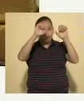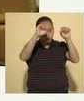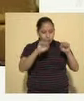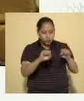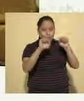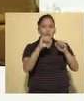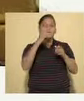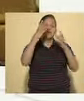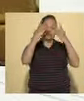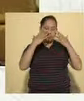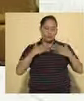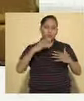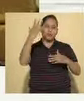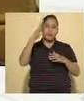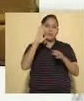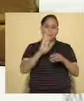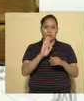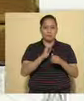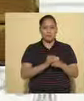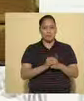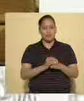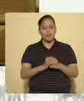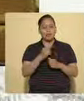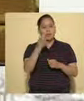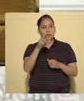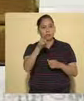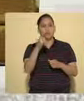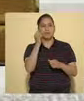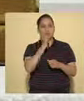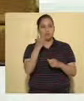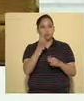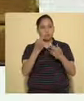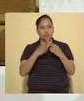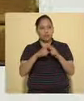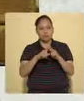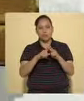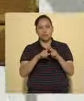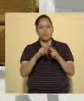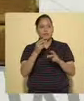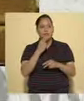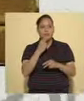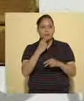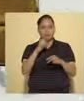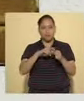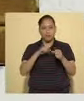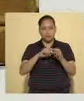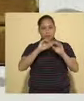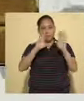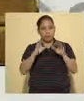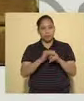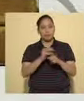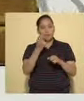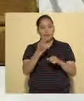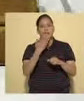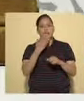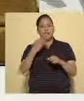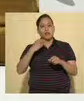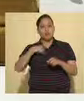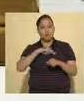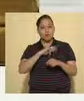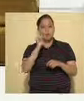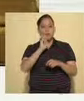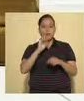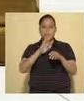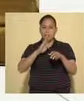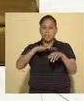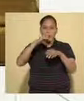irte hacia el otro lado de los cálidos, entonces tendrías que empezar a usar la paleta de los cálidos. Que está padre porque las mujeres podemos jugar más con el